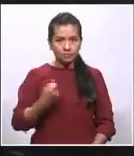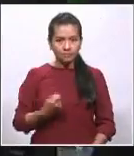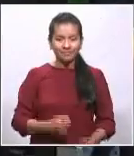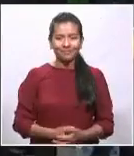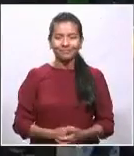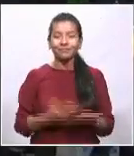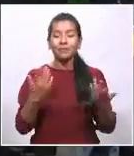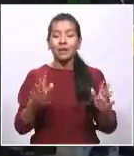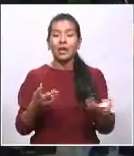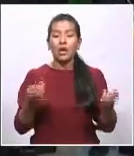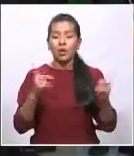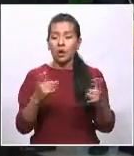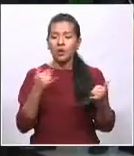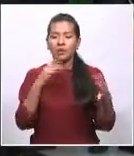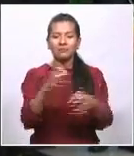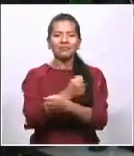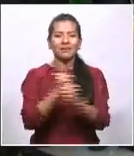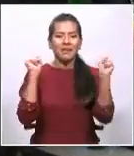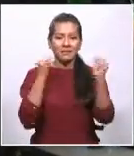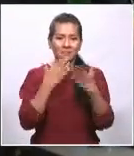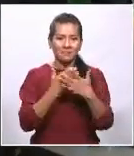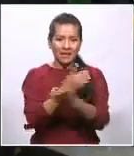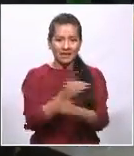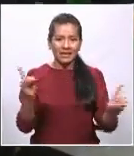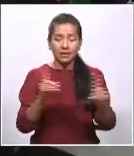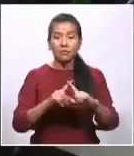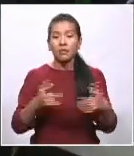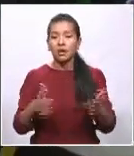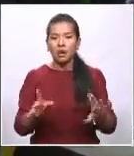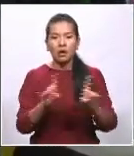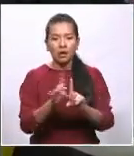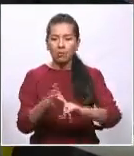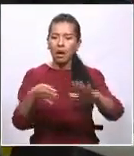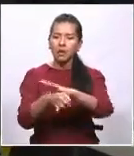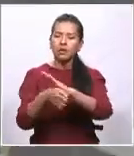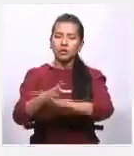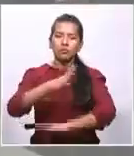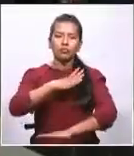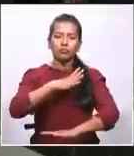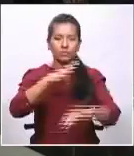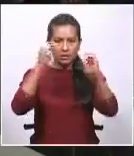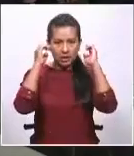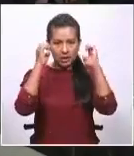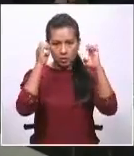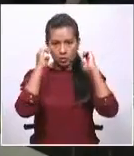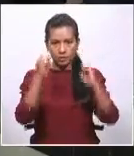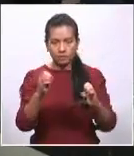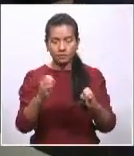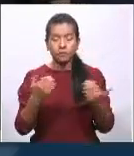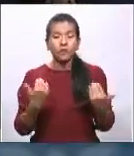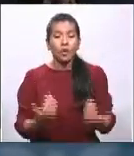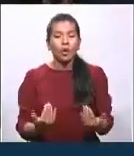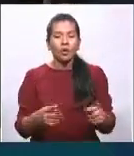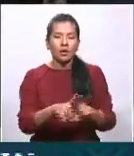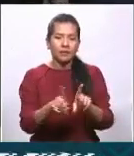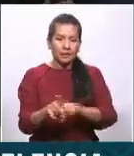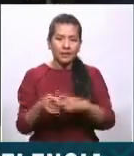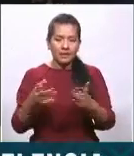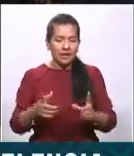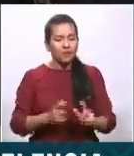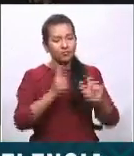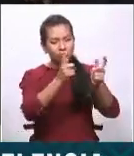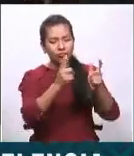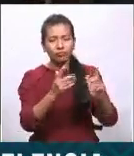Una vez de haber recuperado la democracia, también se recuperó el derecho a la educación, pues hoy también se entregaron incentivos a